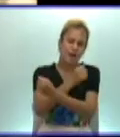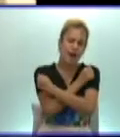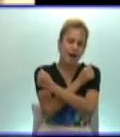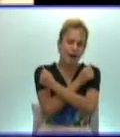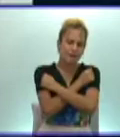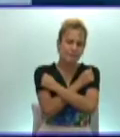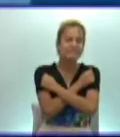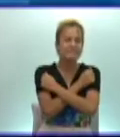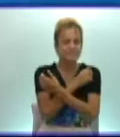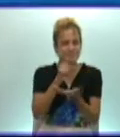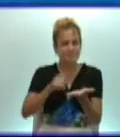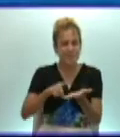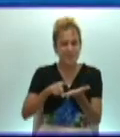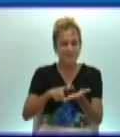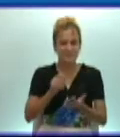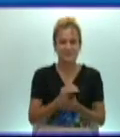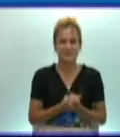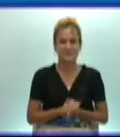papá.